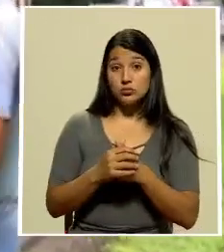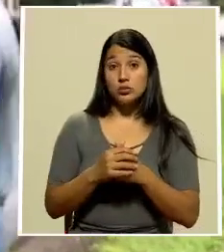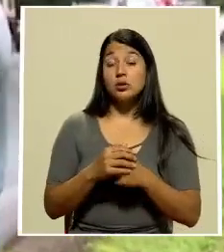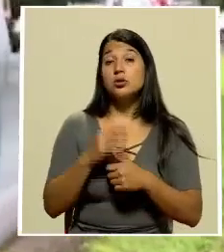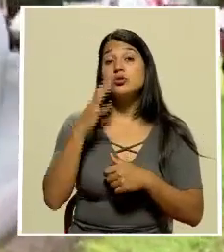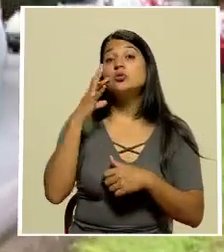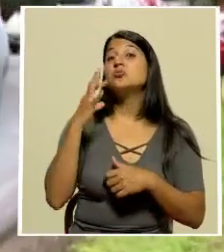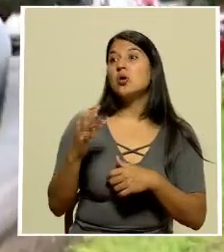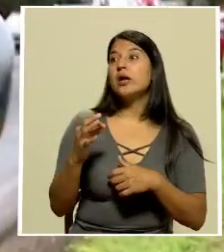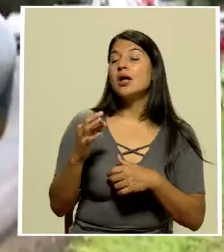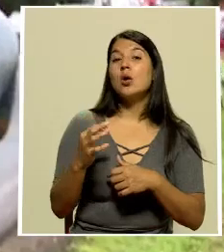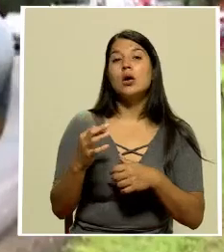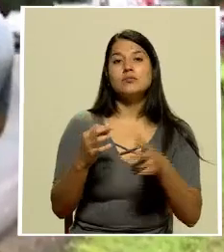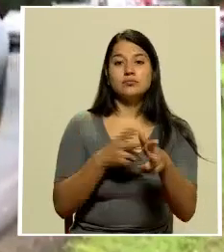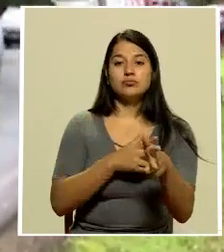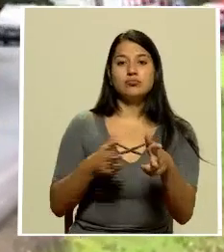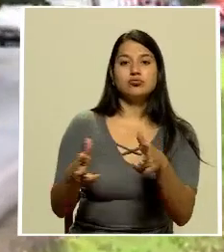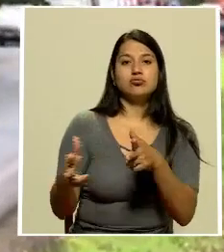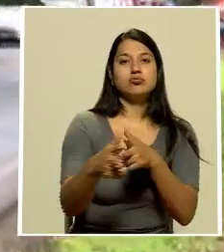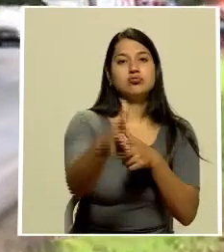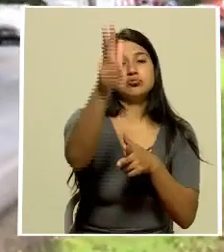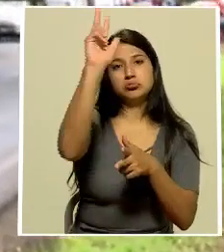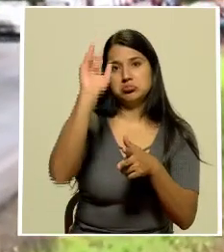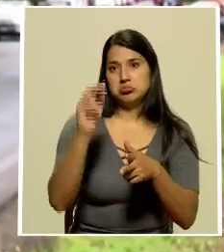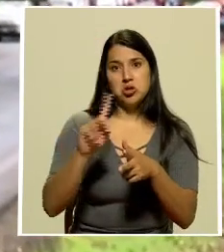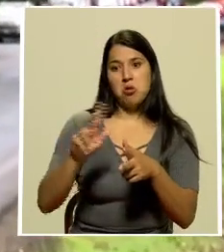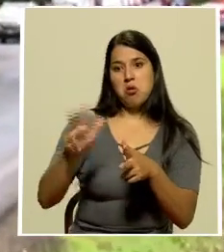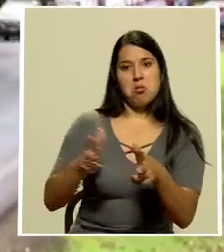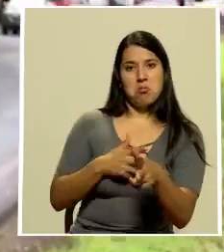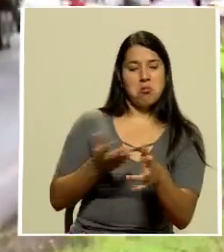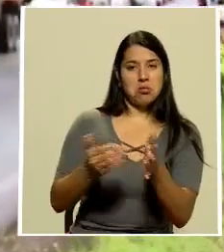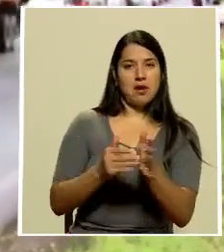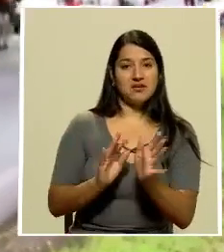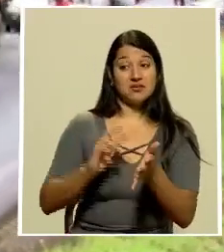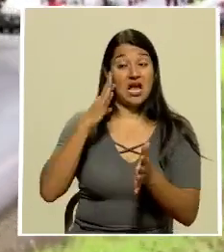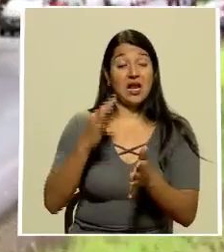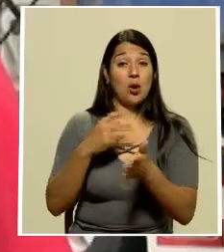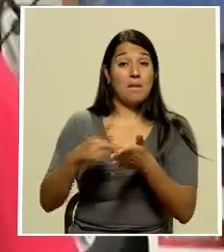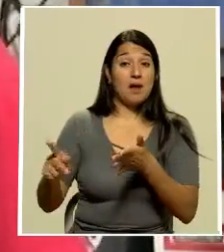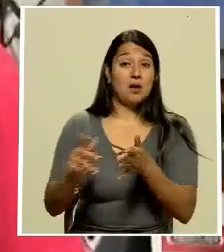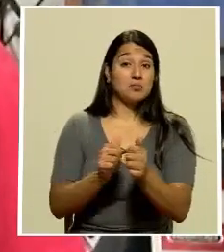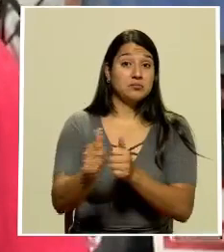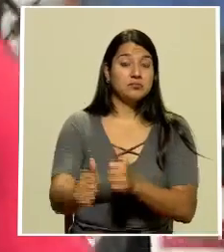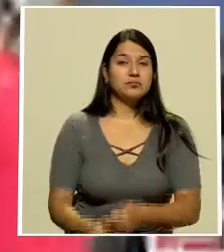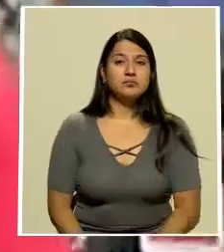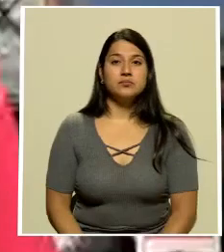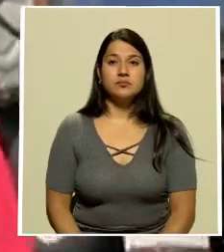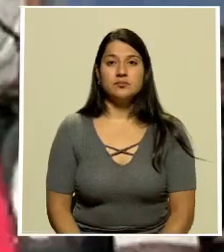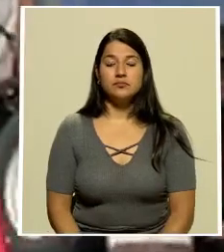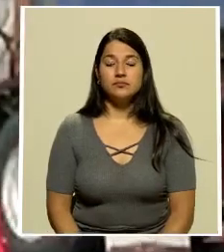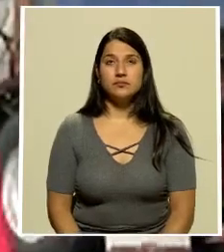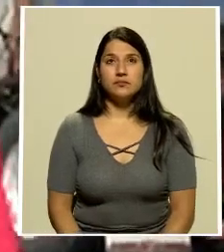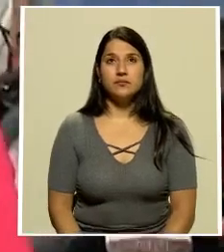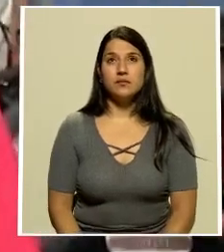ni lo volvieron ni nada. Dime, ¿hacia dónde vas? Para Colorado. No hemos salido ni de Punta Arenas